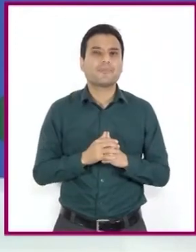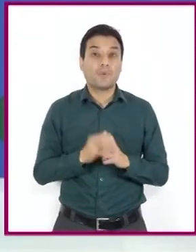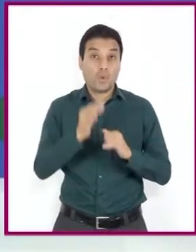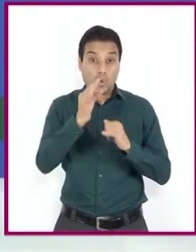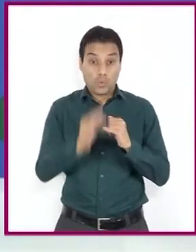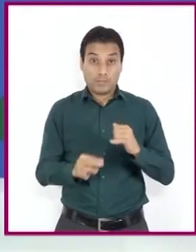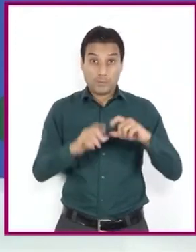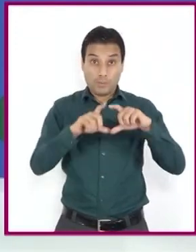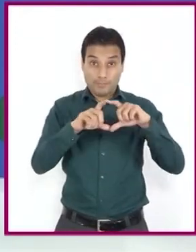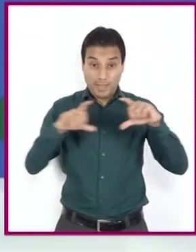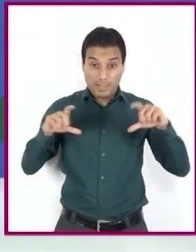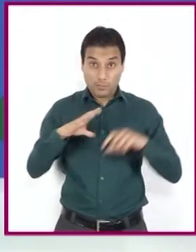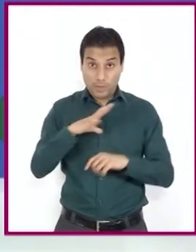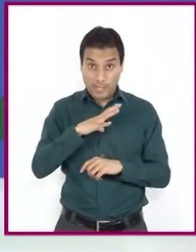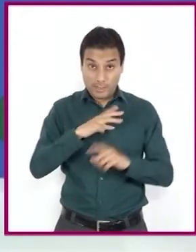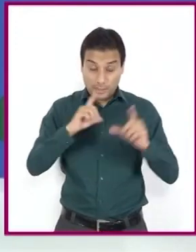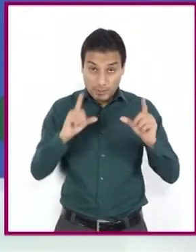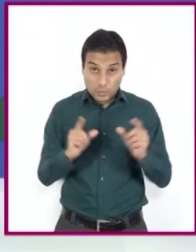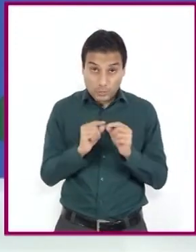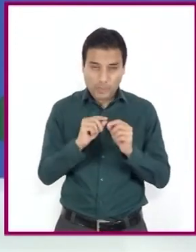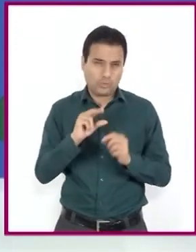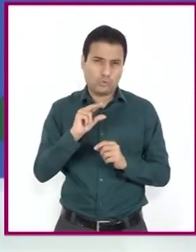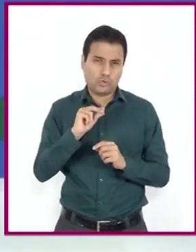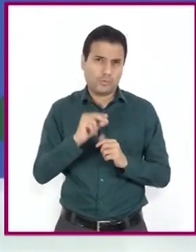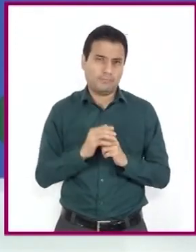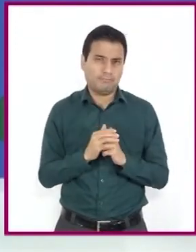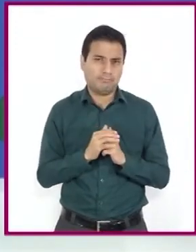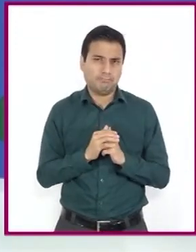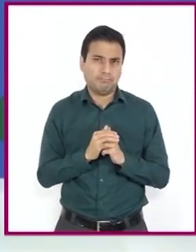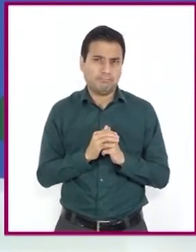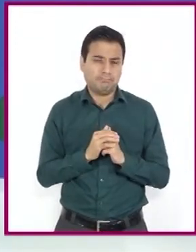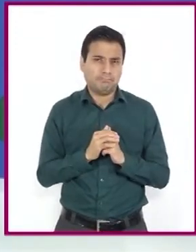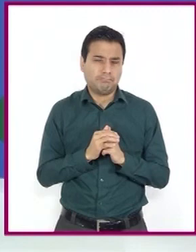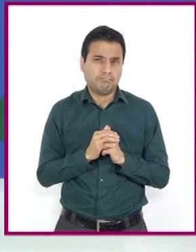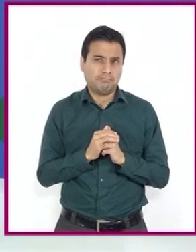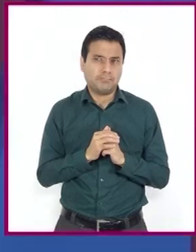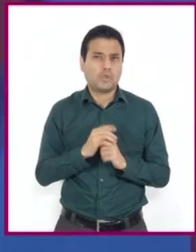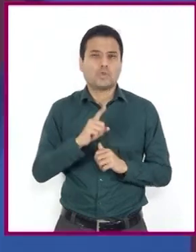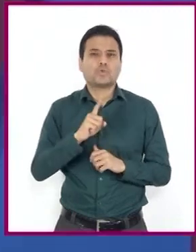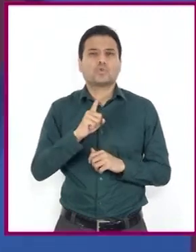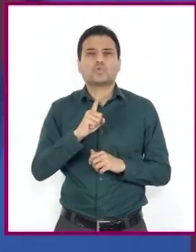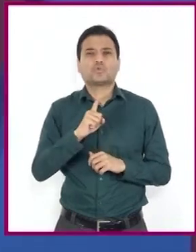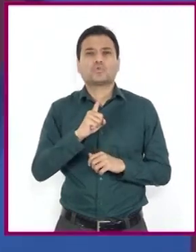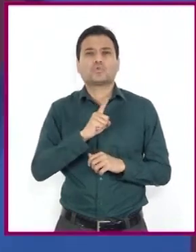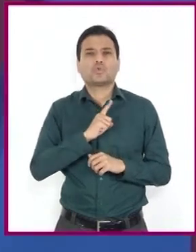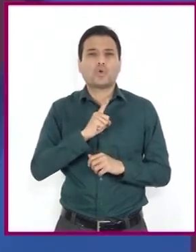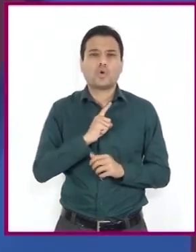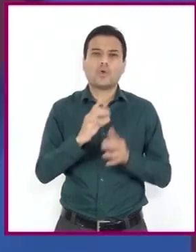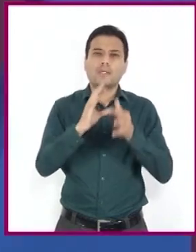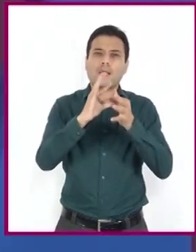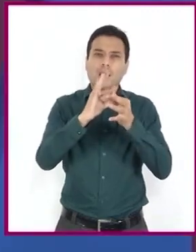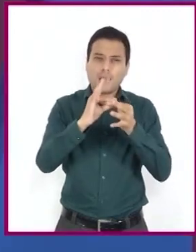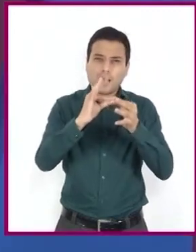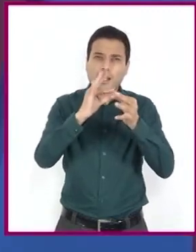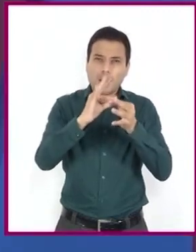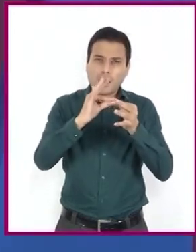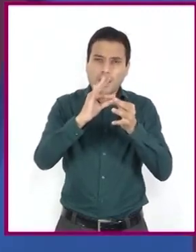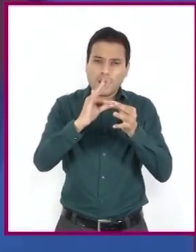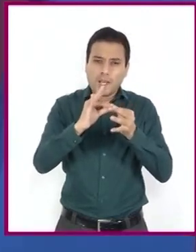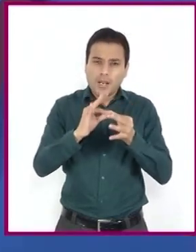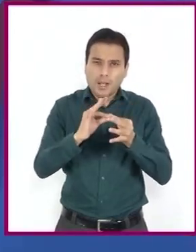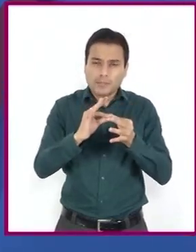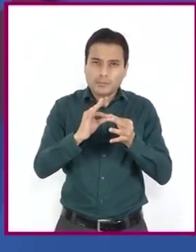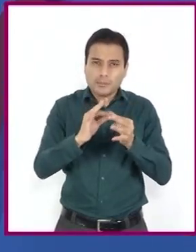párrafo se incluya un resumen de todo lo que expuso en el ensayo, sino que va llegando al final a lo largo de